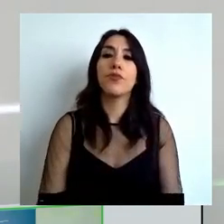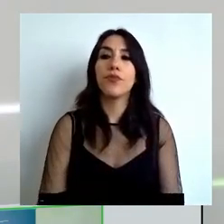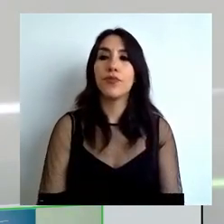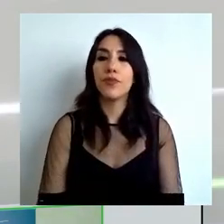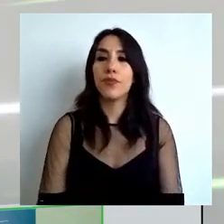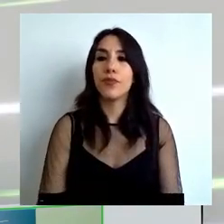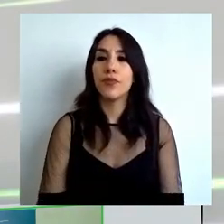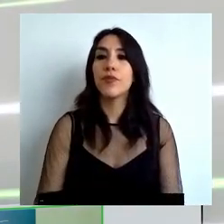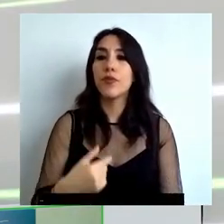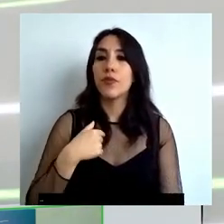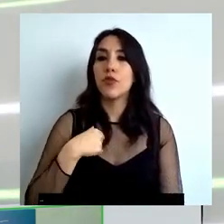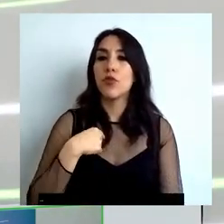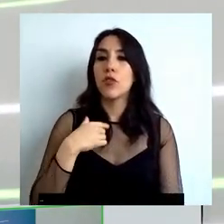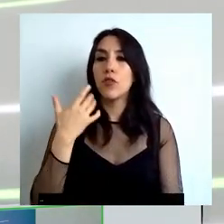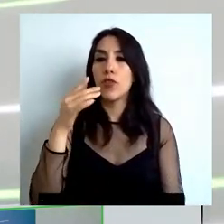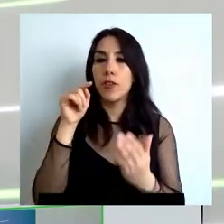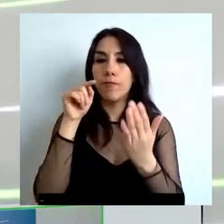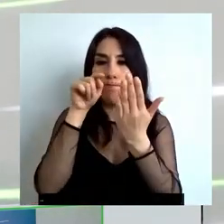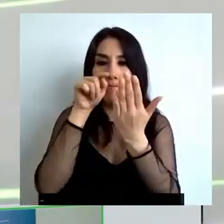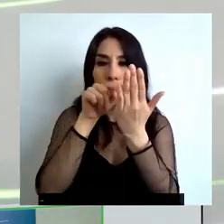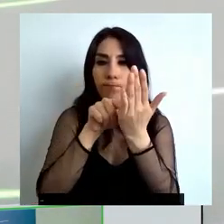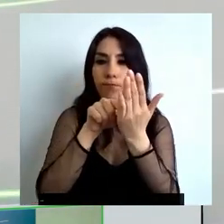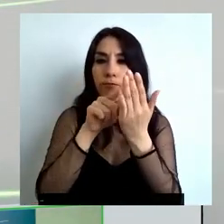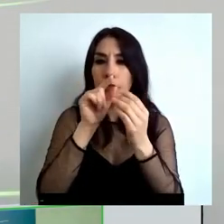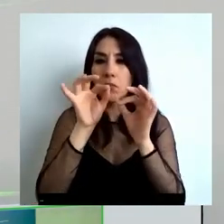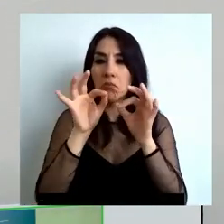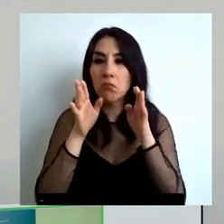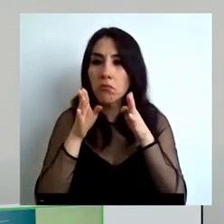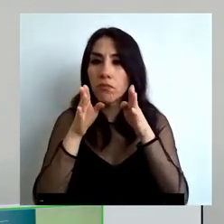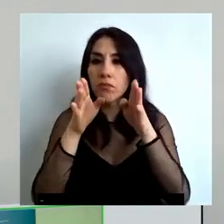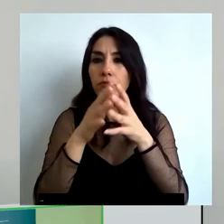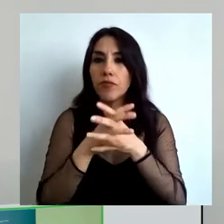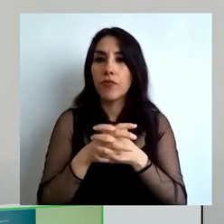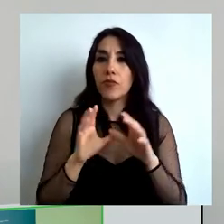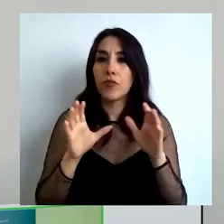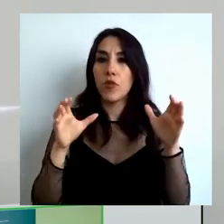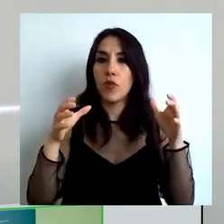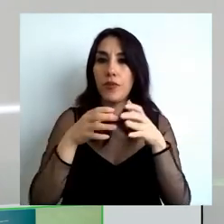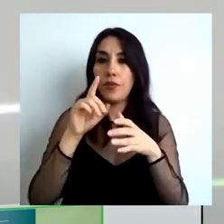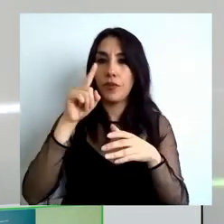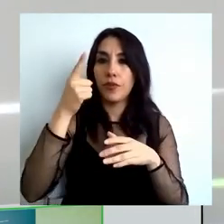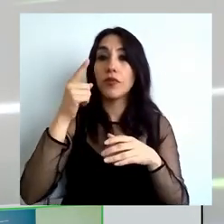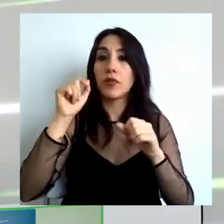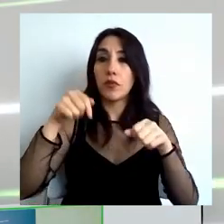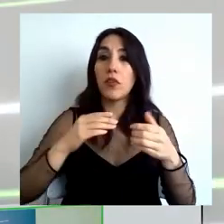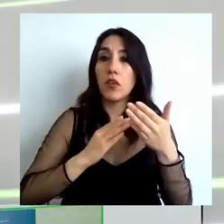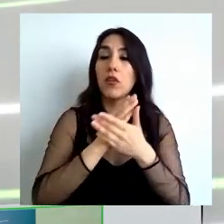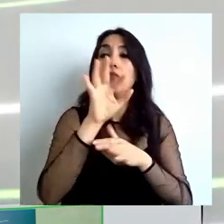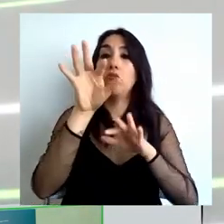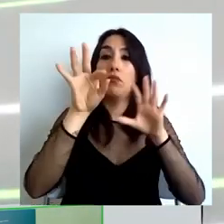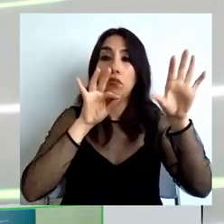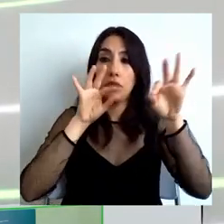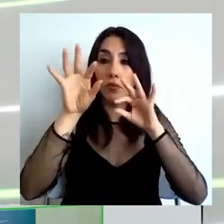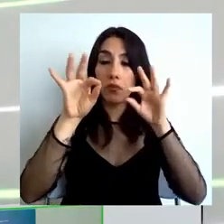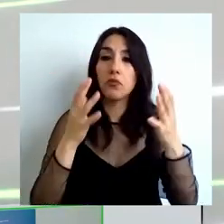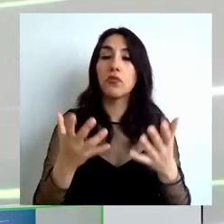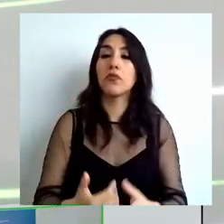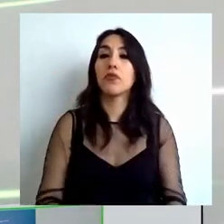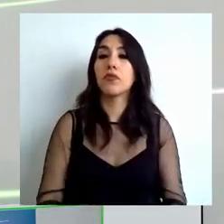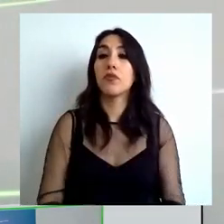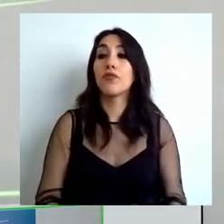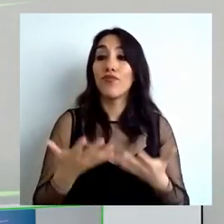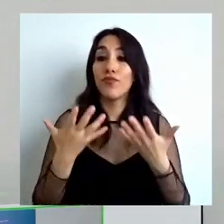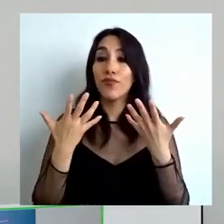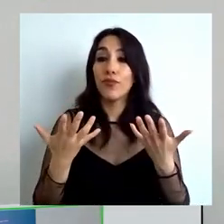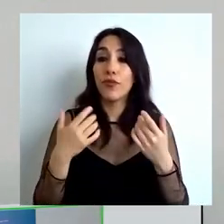rescatar ese conjunto de principios y derechos fundamentales. Y a partir de eso, trabajar justamente con